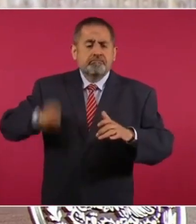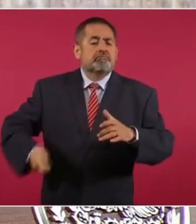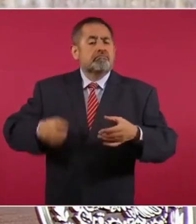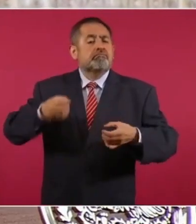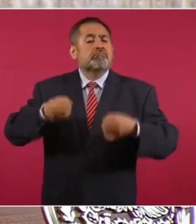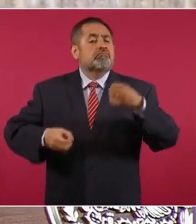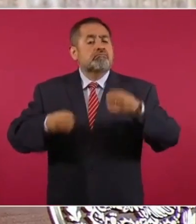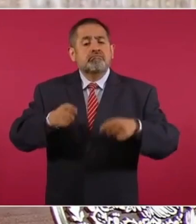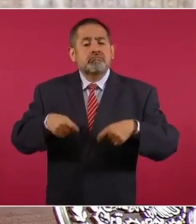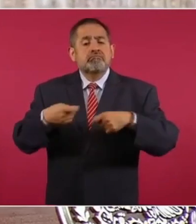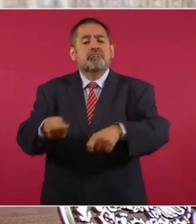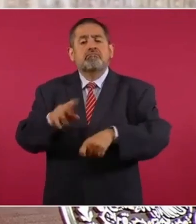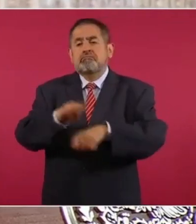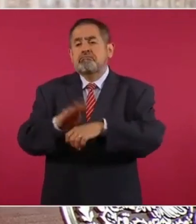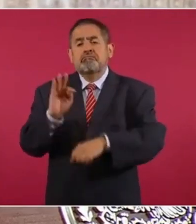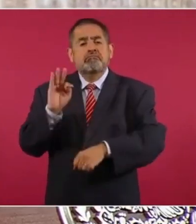juez